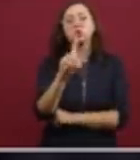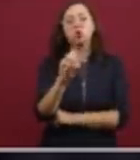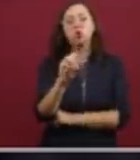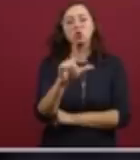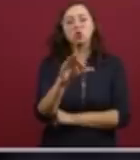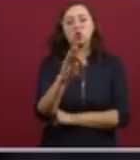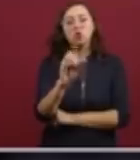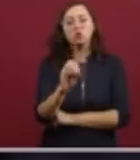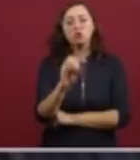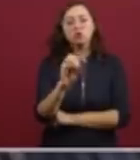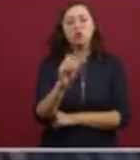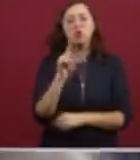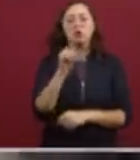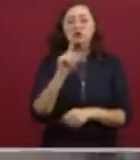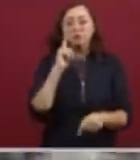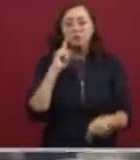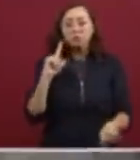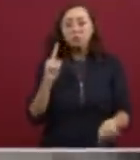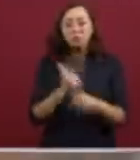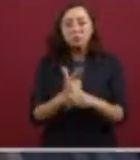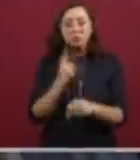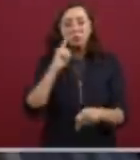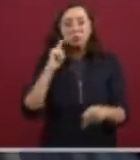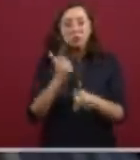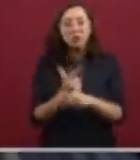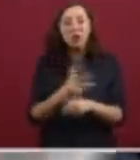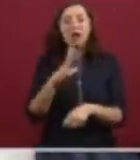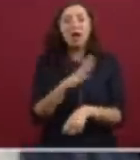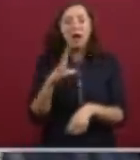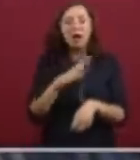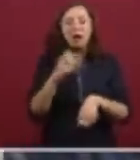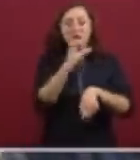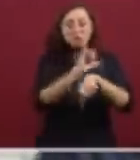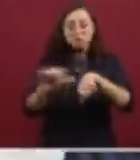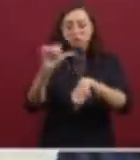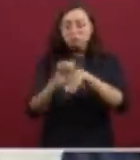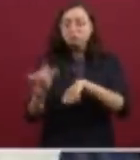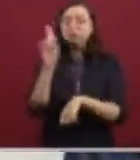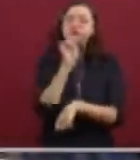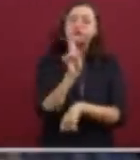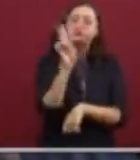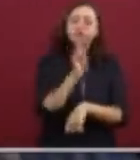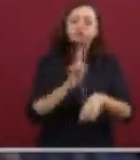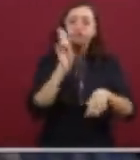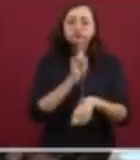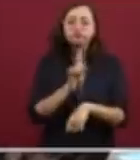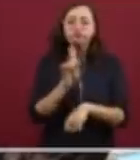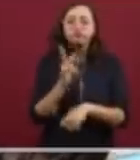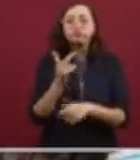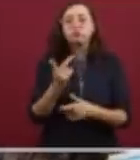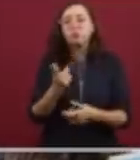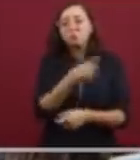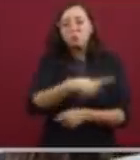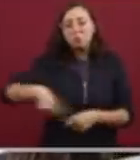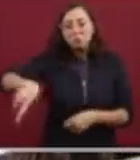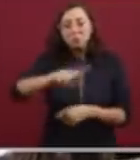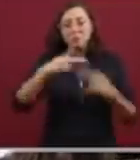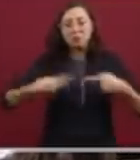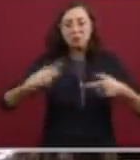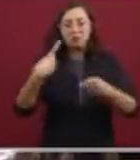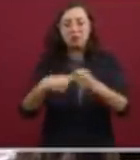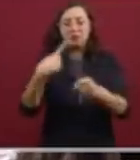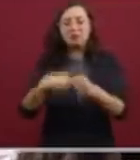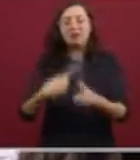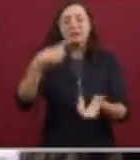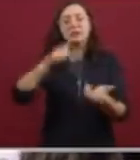quien detectó que se estaban aplicando cirugías experimentales sobre pacientes con